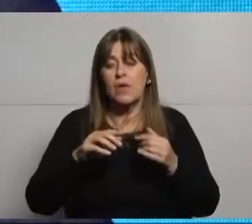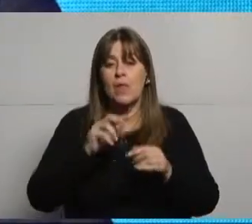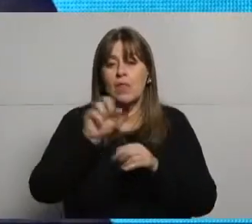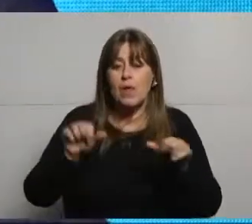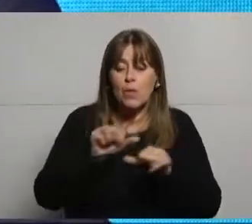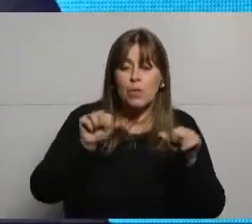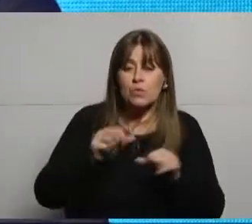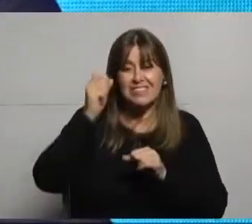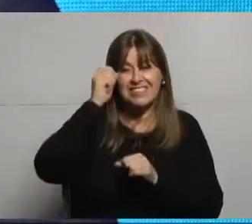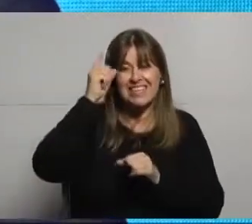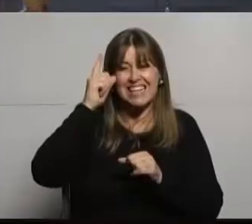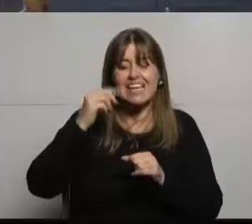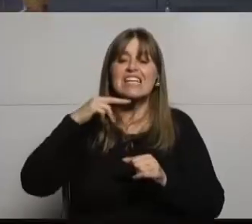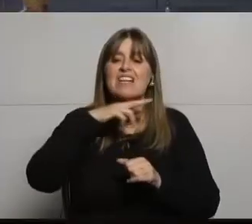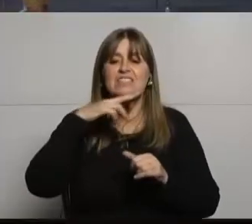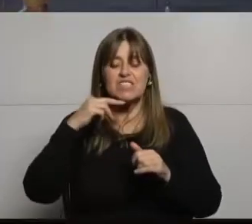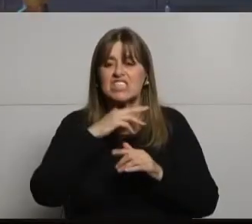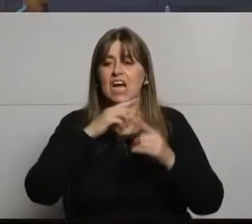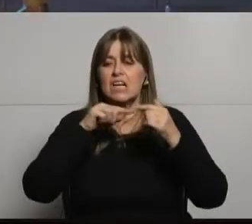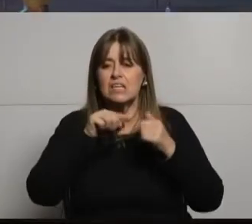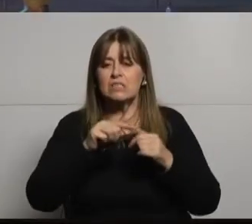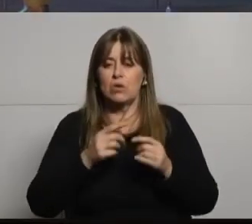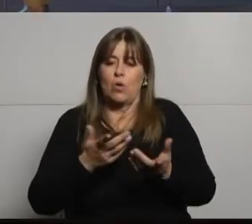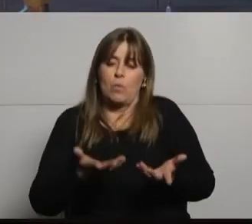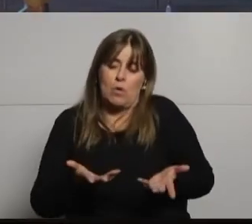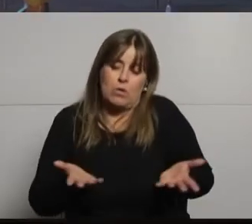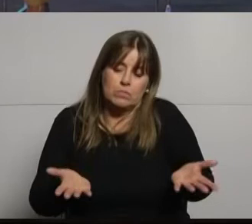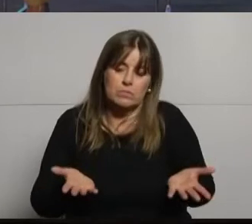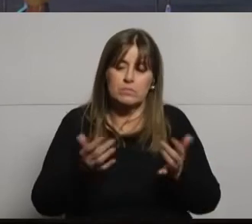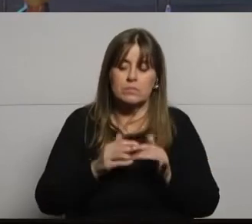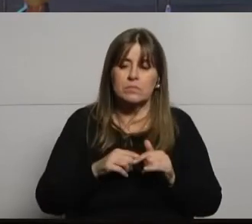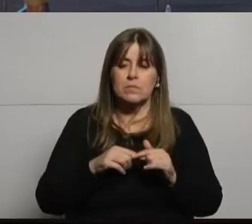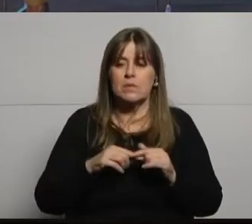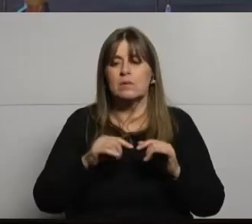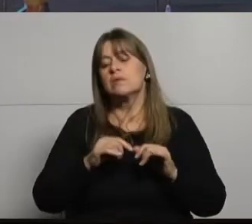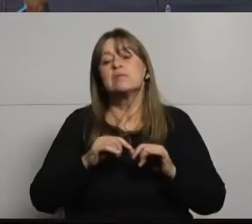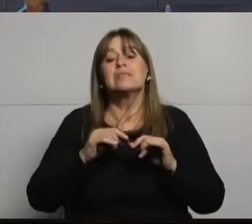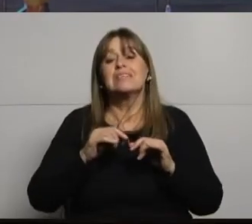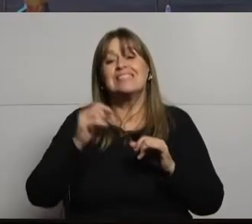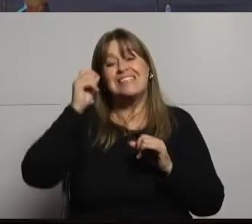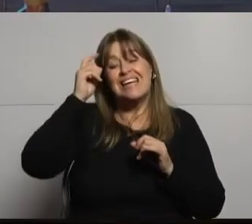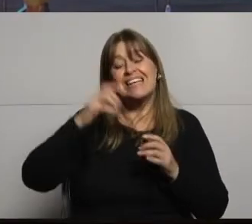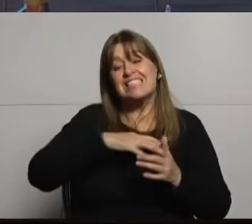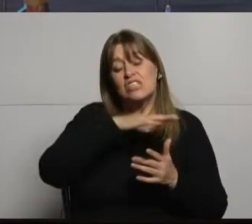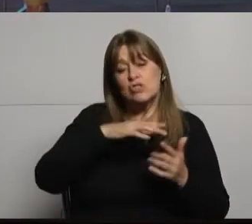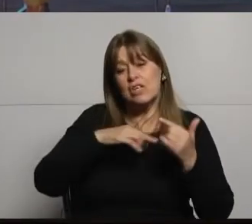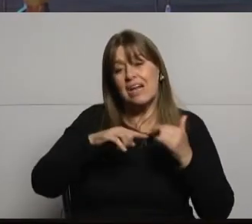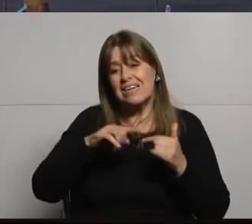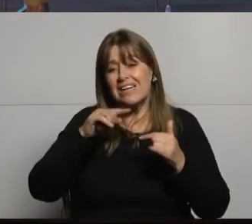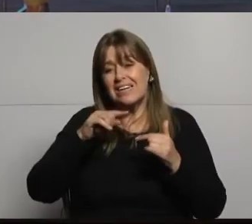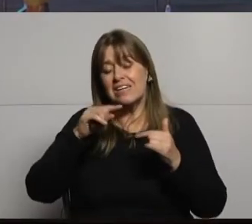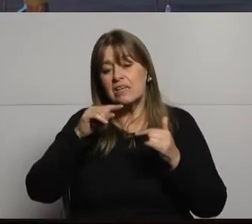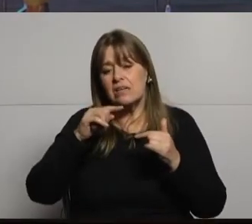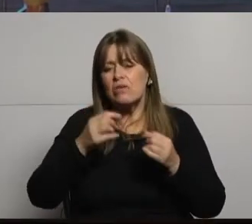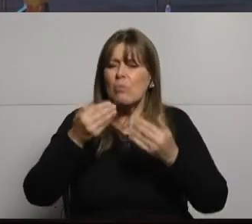la llamada inteligencia artificial. Por el momento, en realidad, es Machine Learning, pero bueno, el marco es inteligencia artificial. Y nos preguntamos